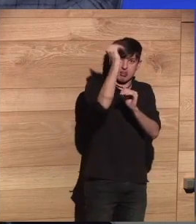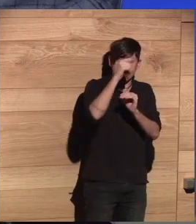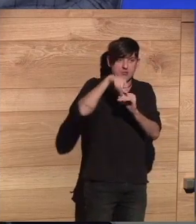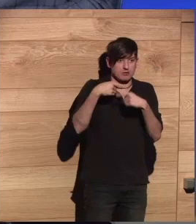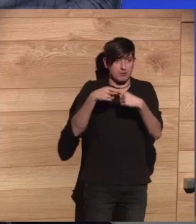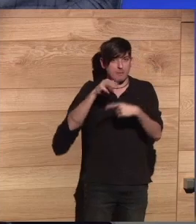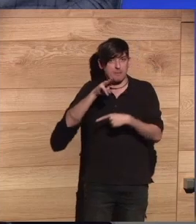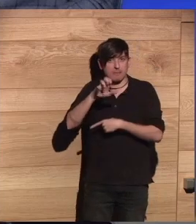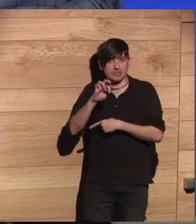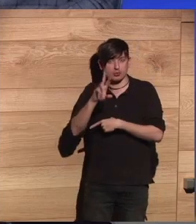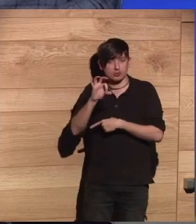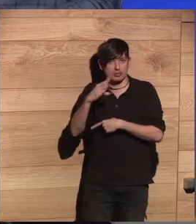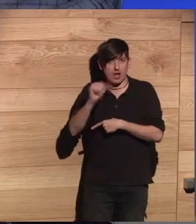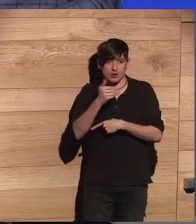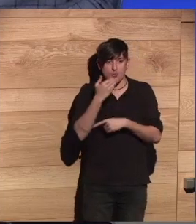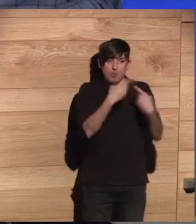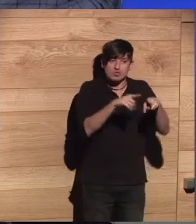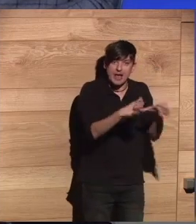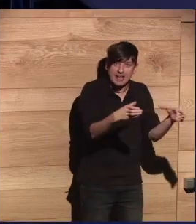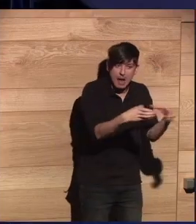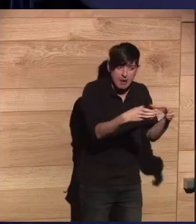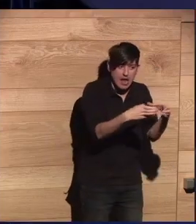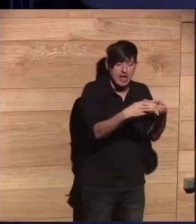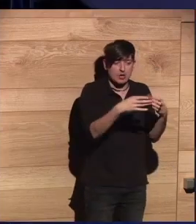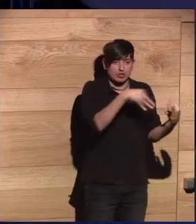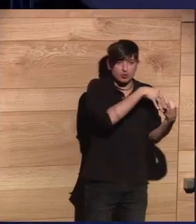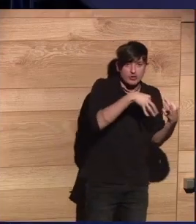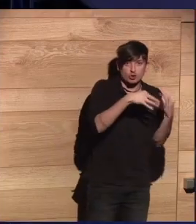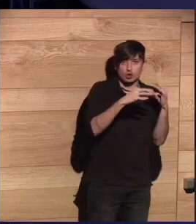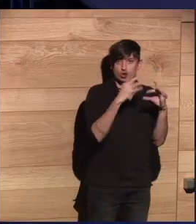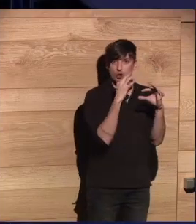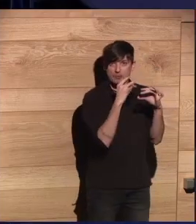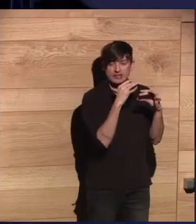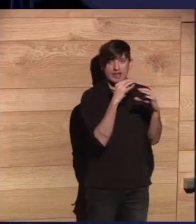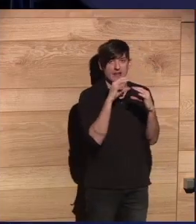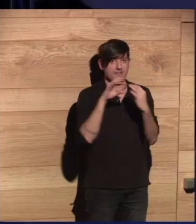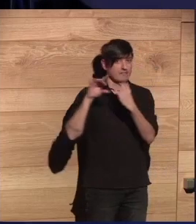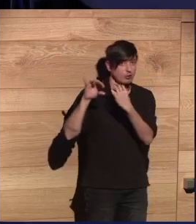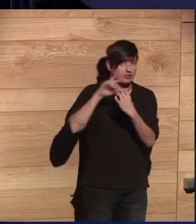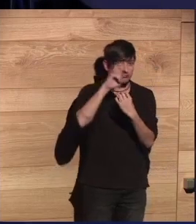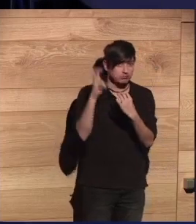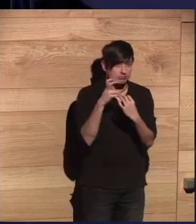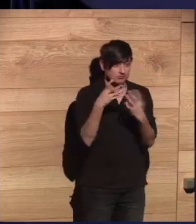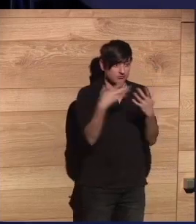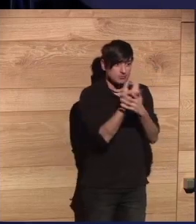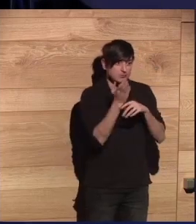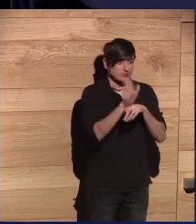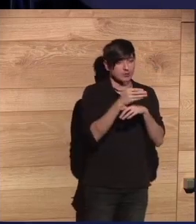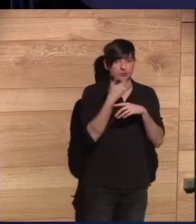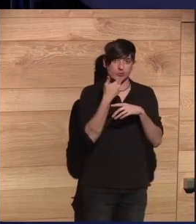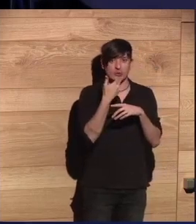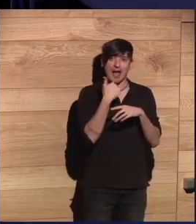hay estos solos, estos momentos de música de cámara, donde un instrumento, una flauta, la trompeta representan alguna caricatura